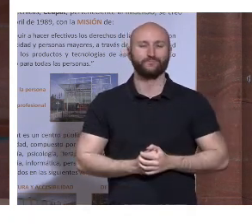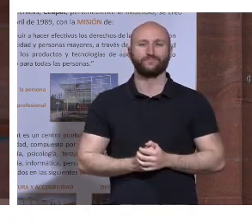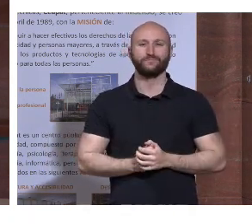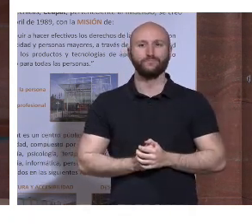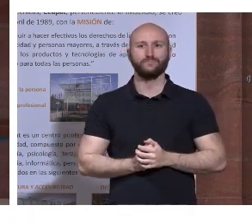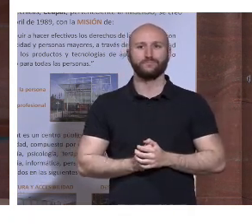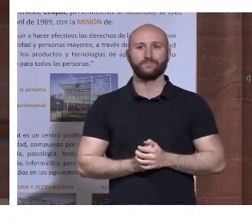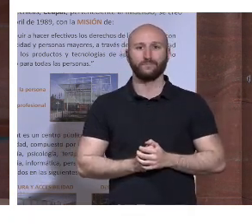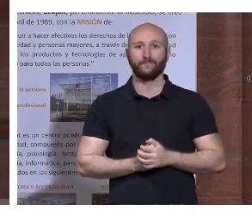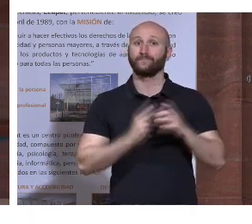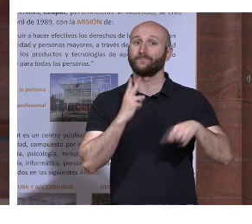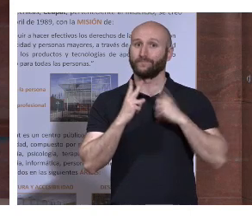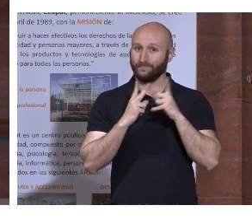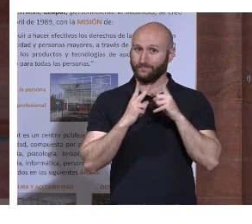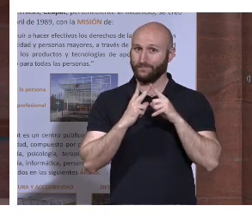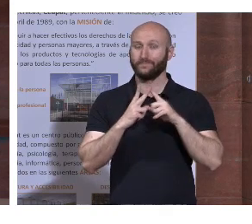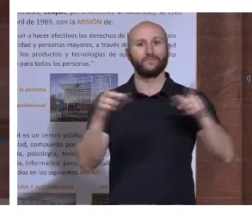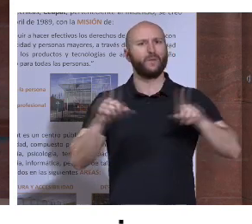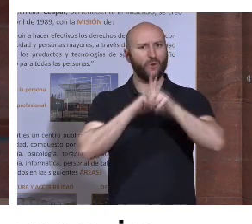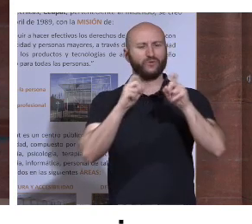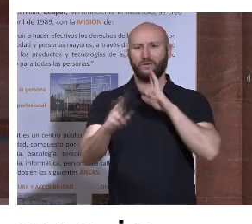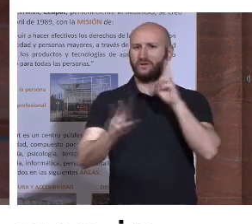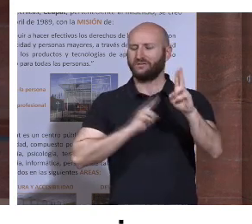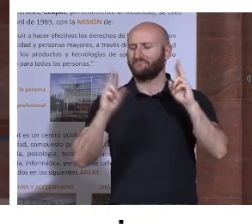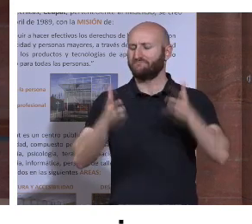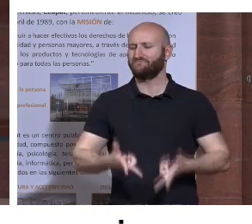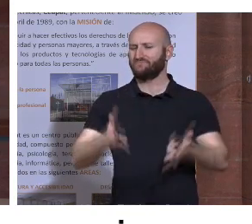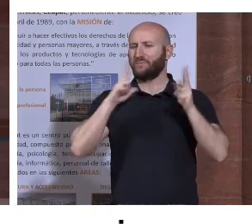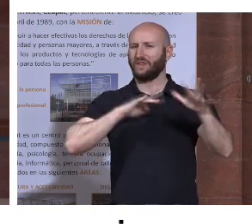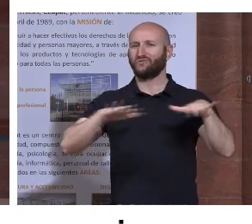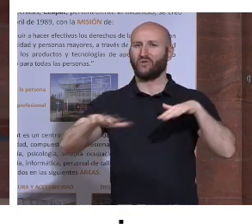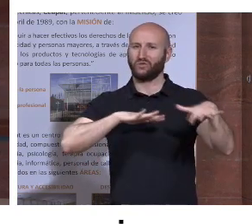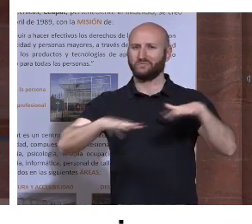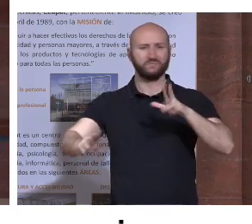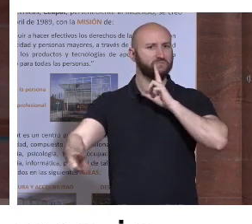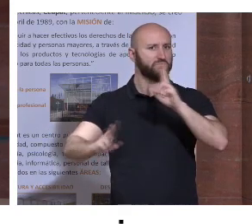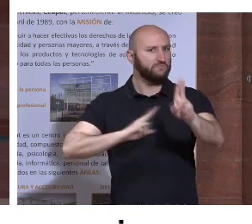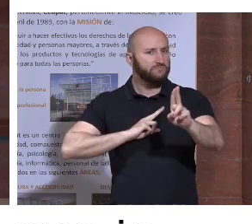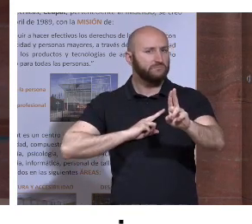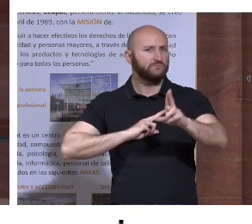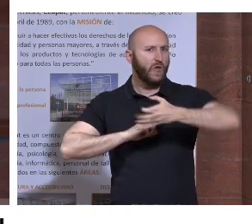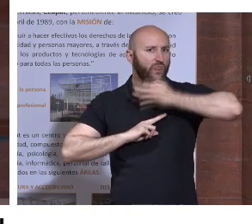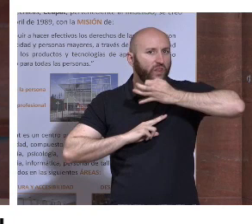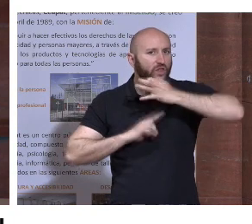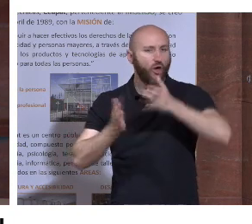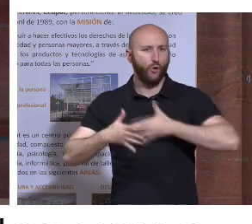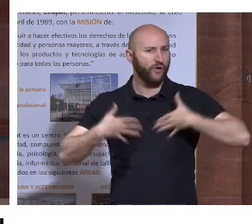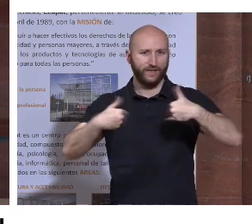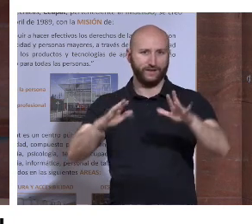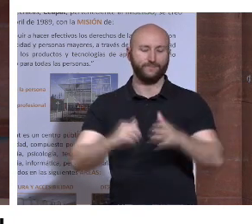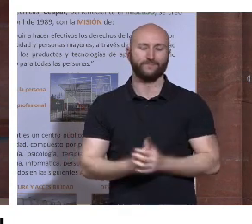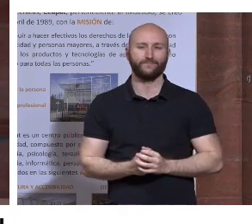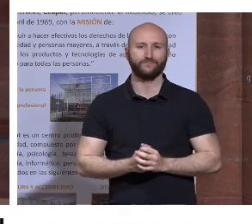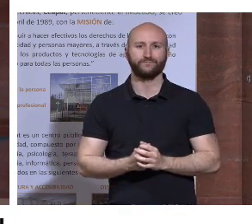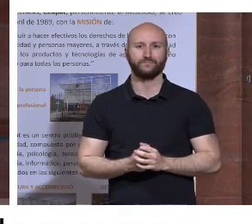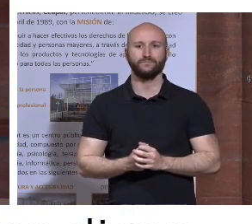Y en esta pregunta pues les voy a dar libertad de actuación para que digan todo lo que quieran contar. A mí me